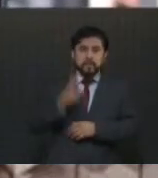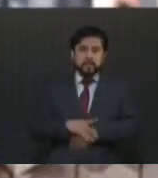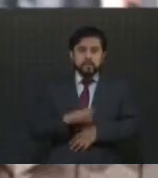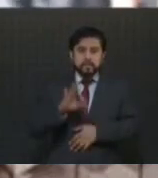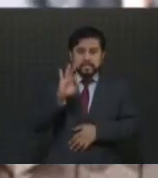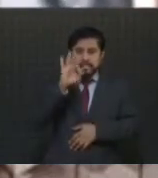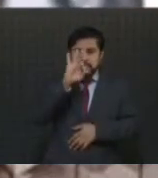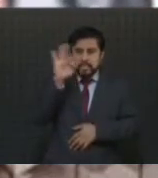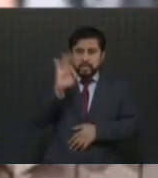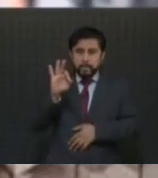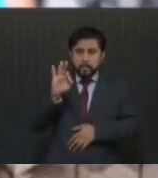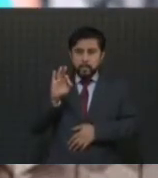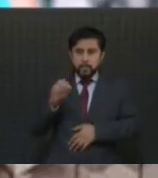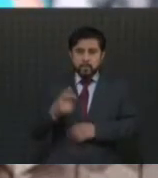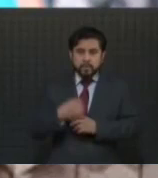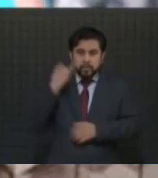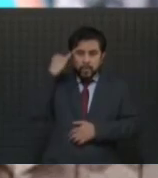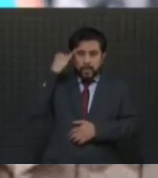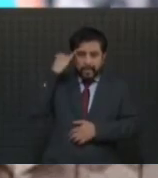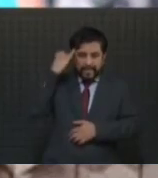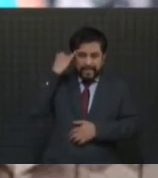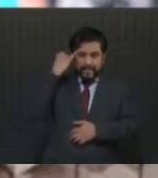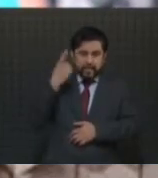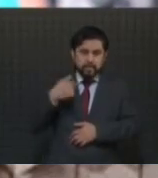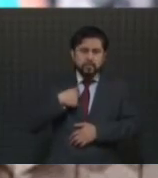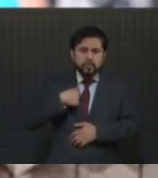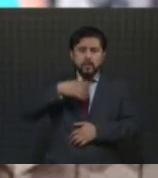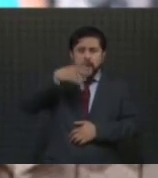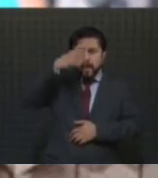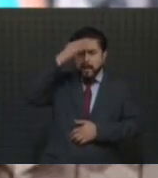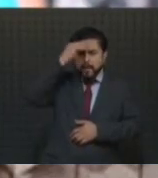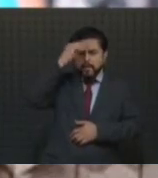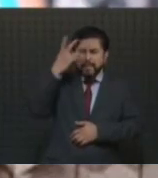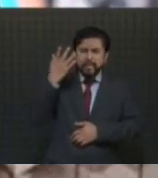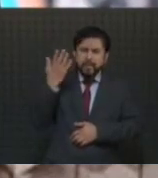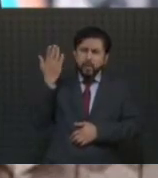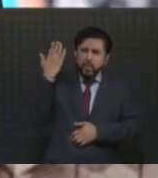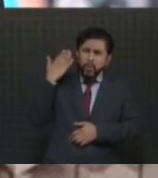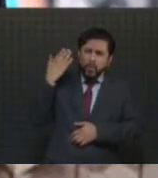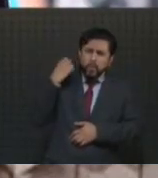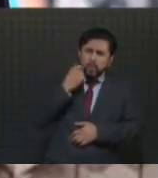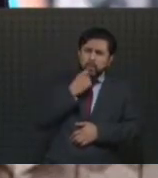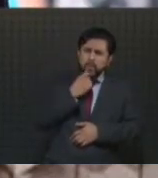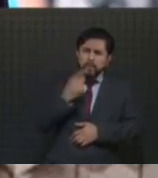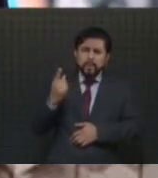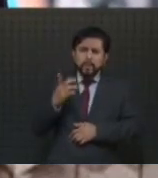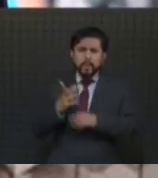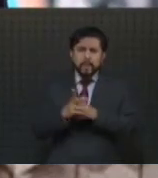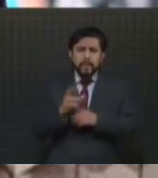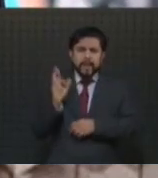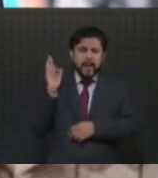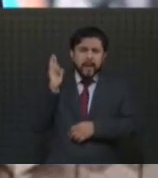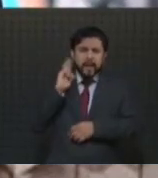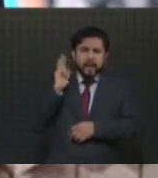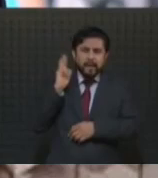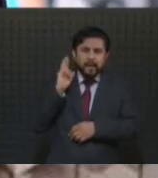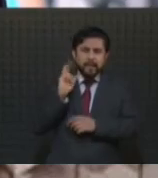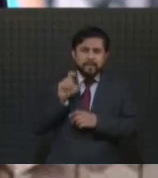100% indígena, lo aprendí cuando tenía 8 años de edad en un programa en XQ que